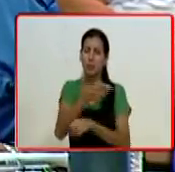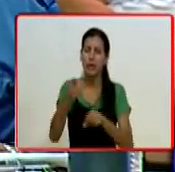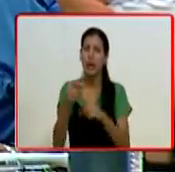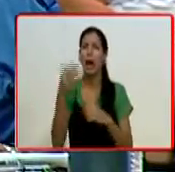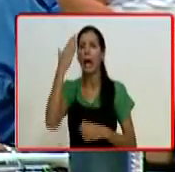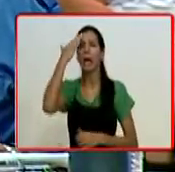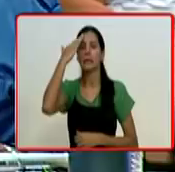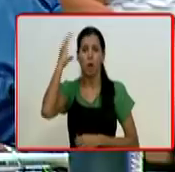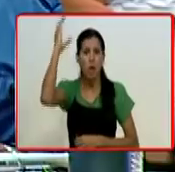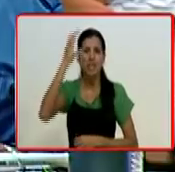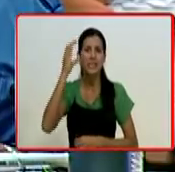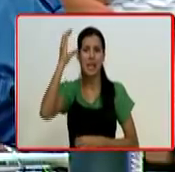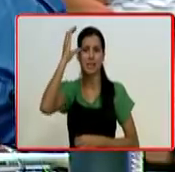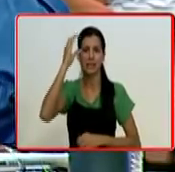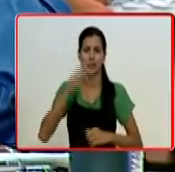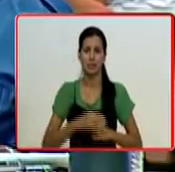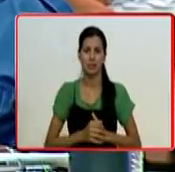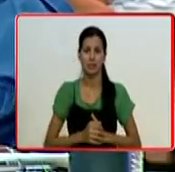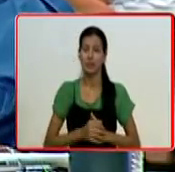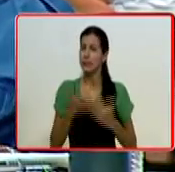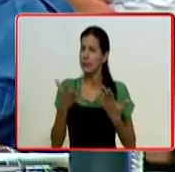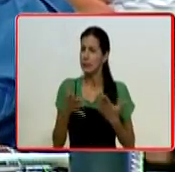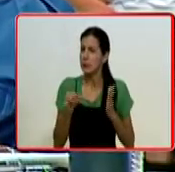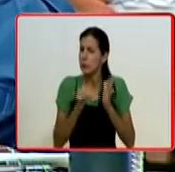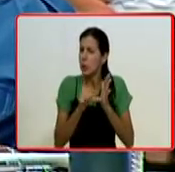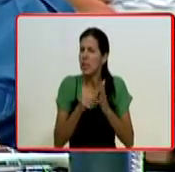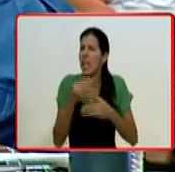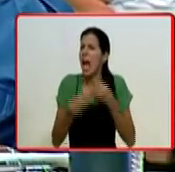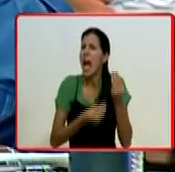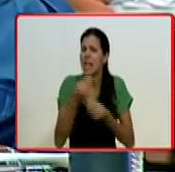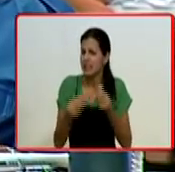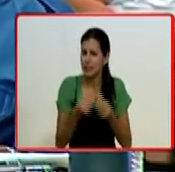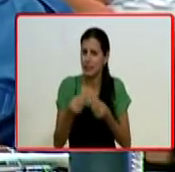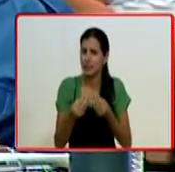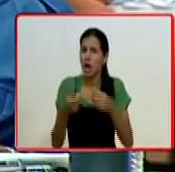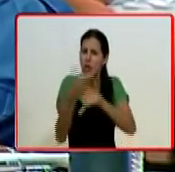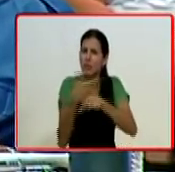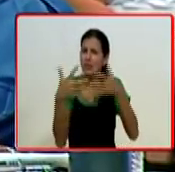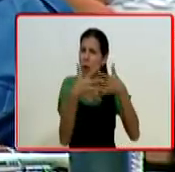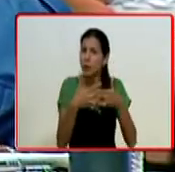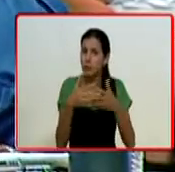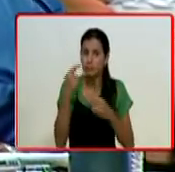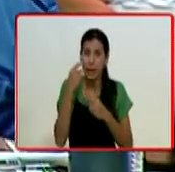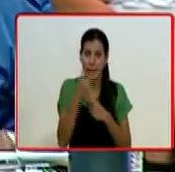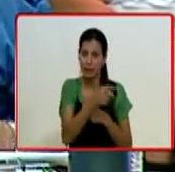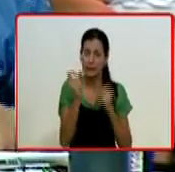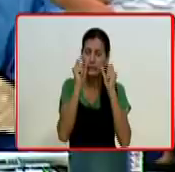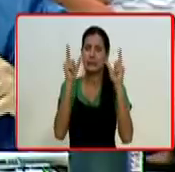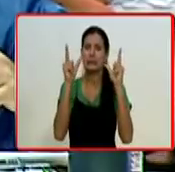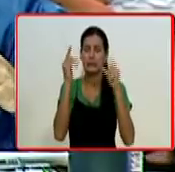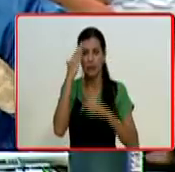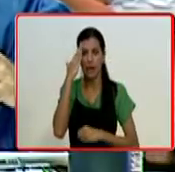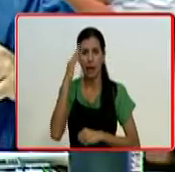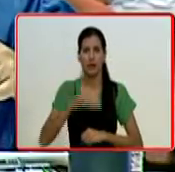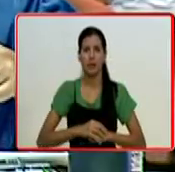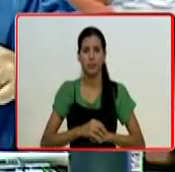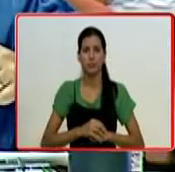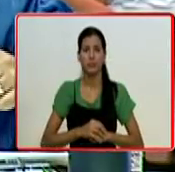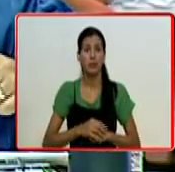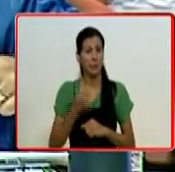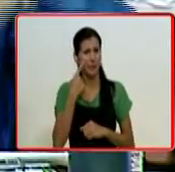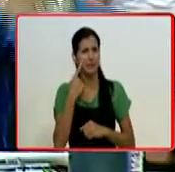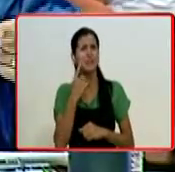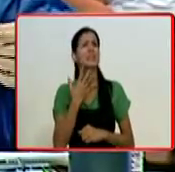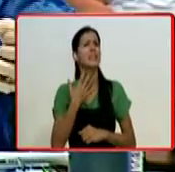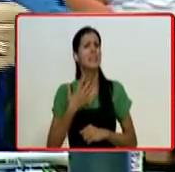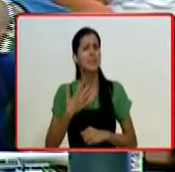tengamos conciencia de hasta dónde llega el imperialismo norteamericano, de hasta dónde llega la ambición